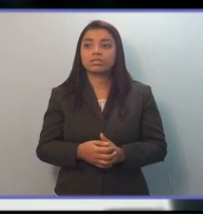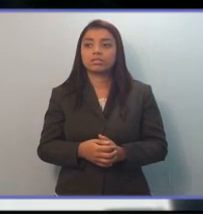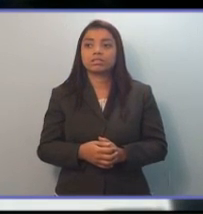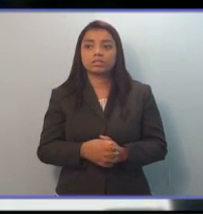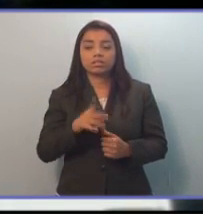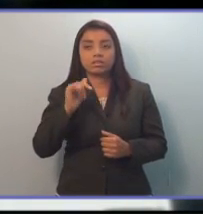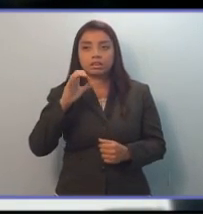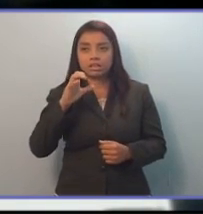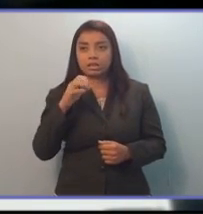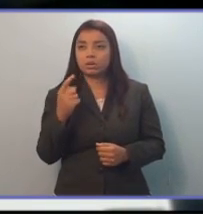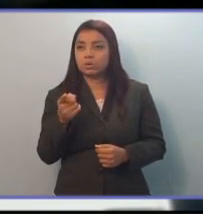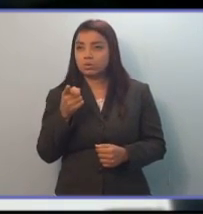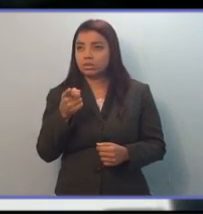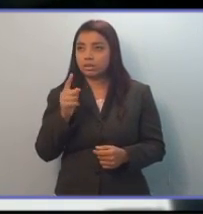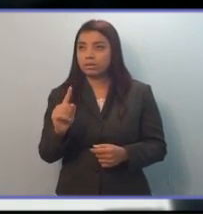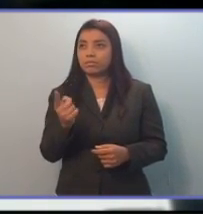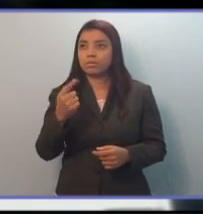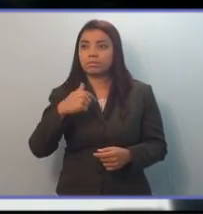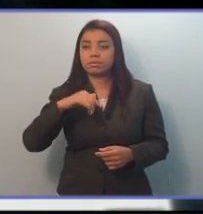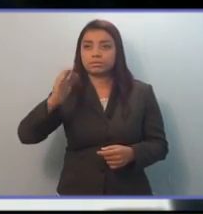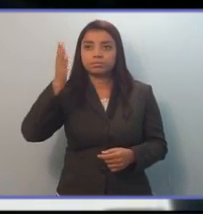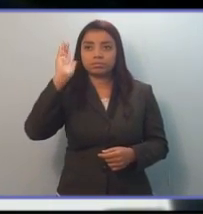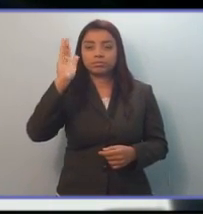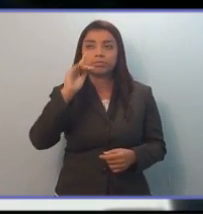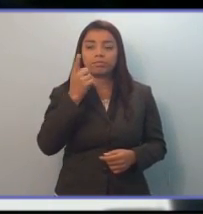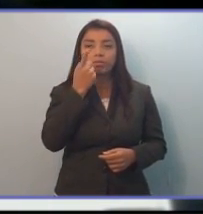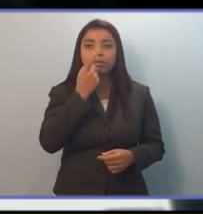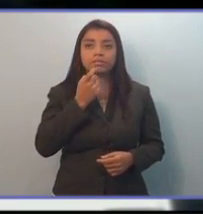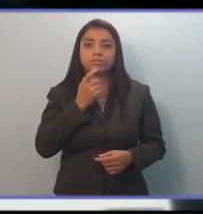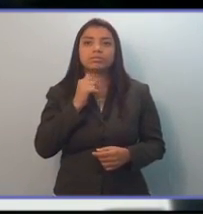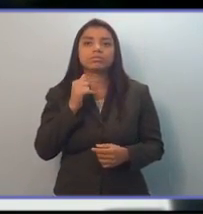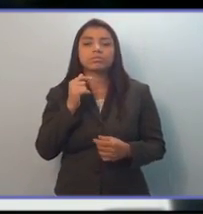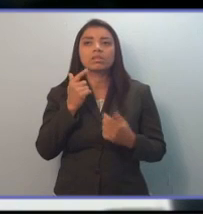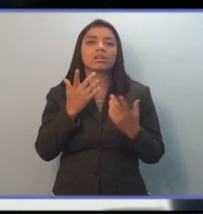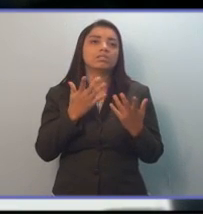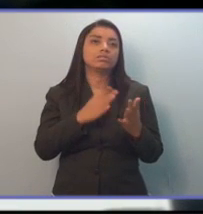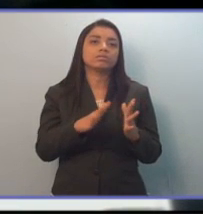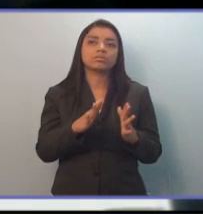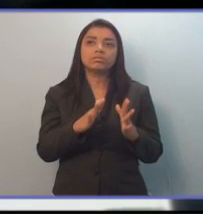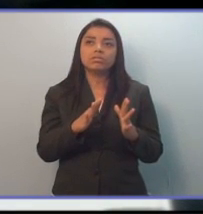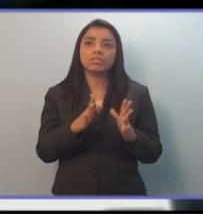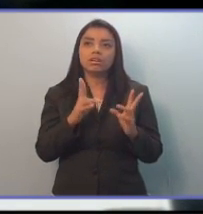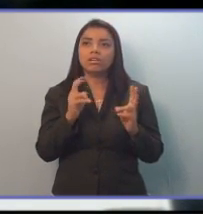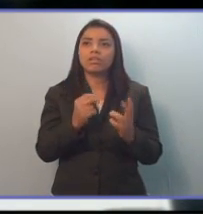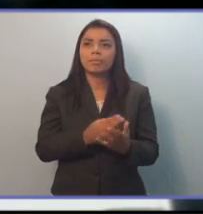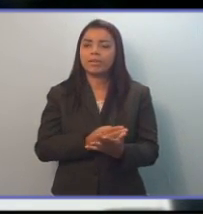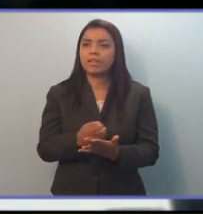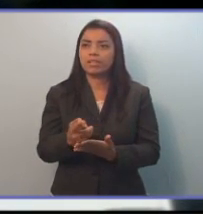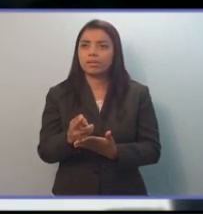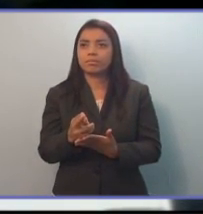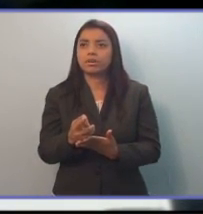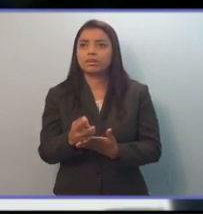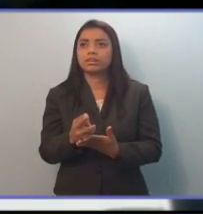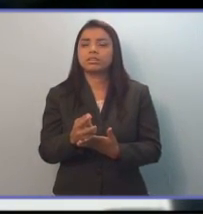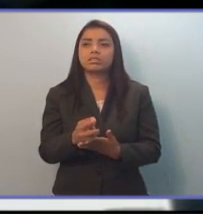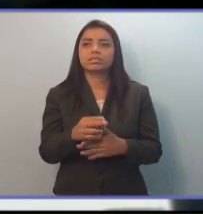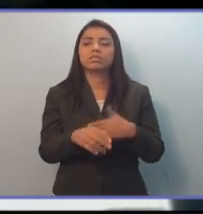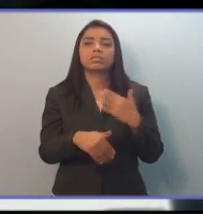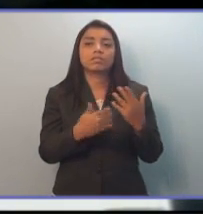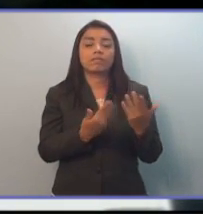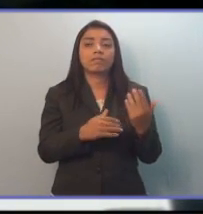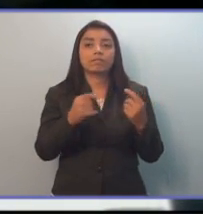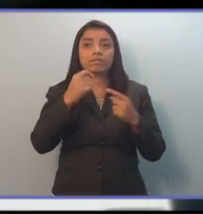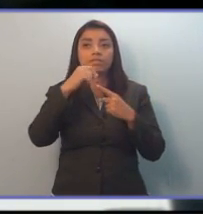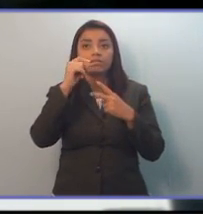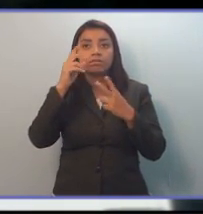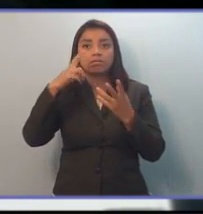Licenciado, usted en la primera intervención, la primera pregunta, usted desarrolló acerca de la transparencia sobre la